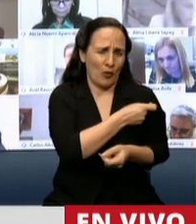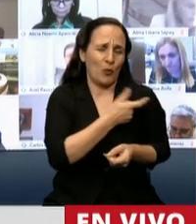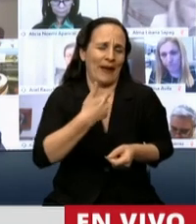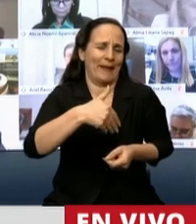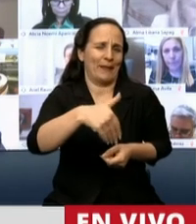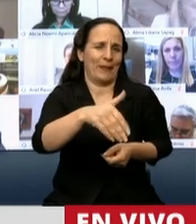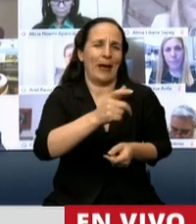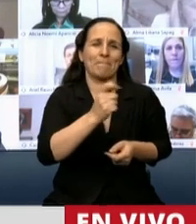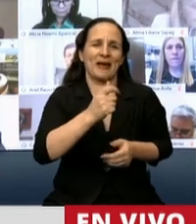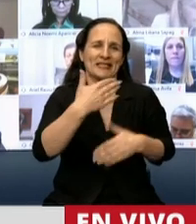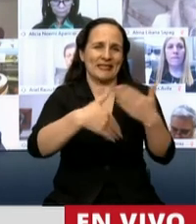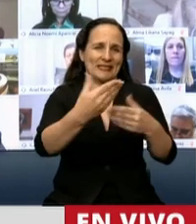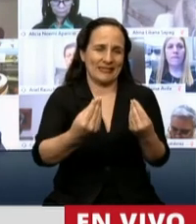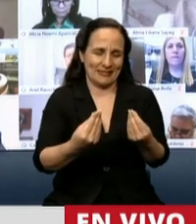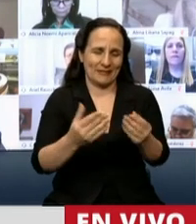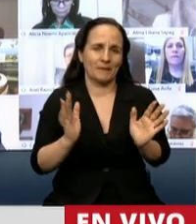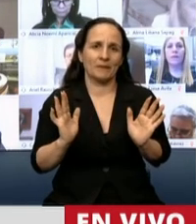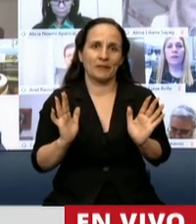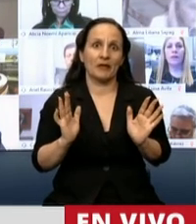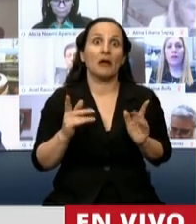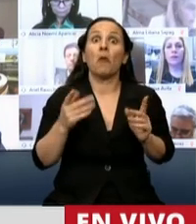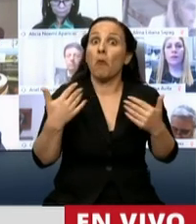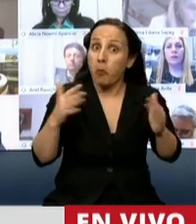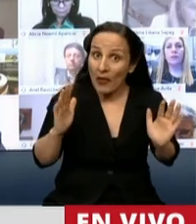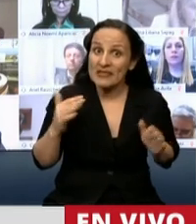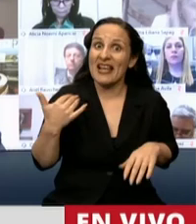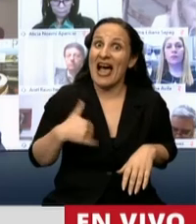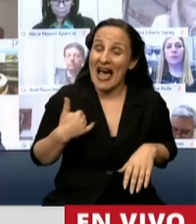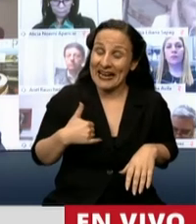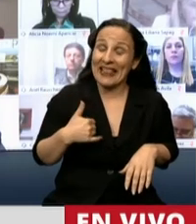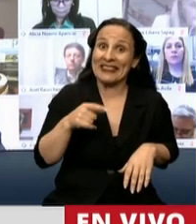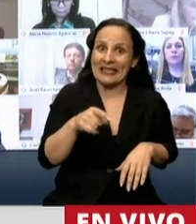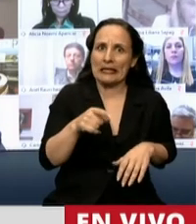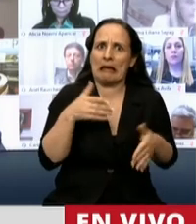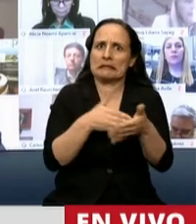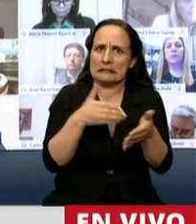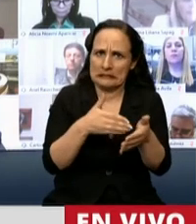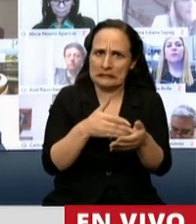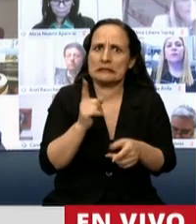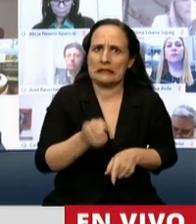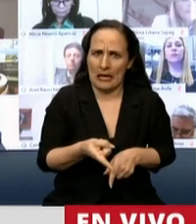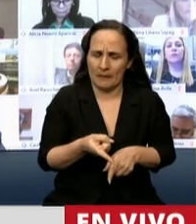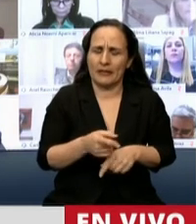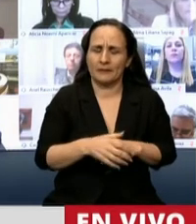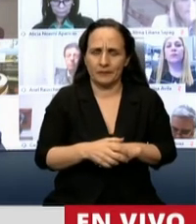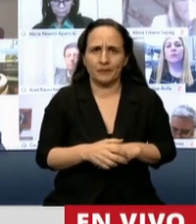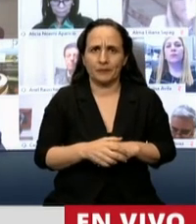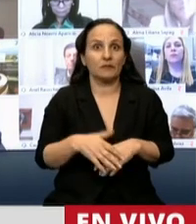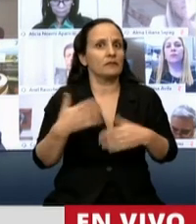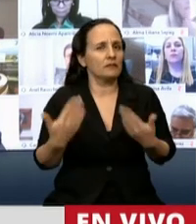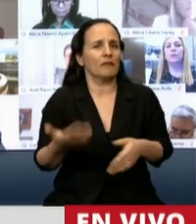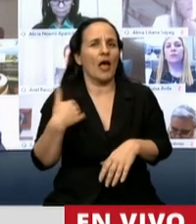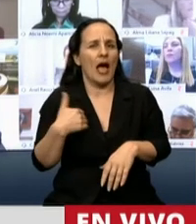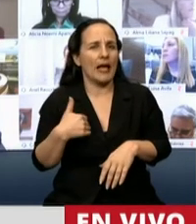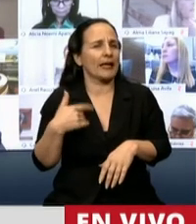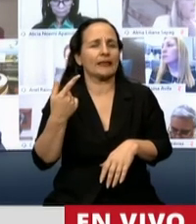en los próximos meses. Y quizás Argentina sea uno de ellos. Y en ese sentido, Argentina tiene